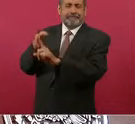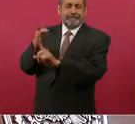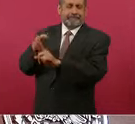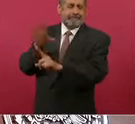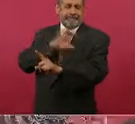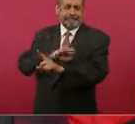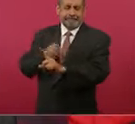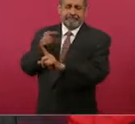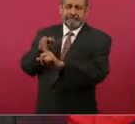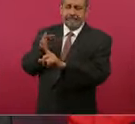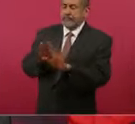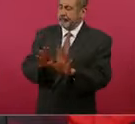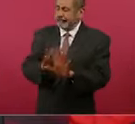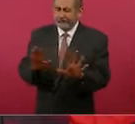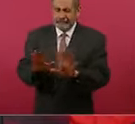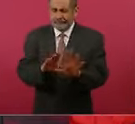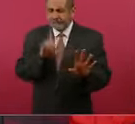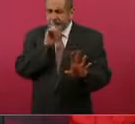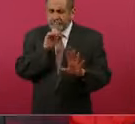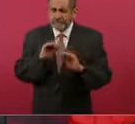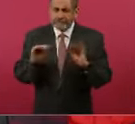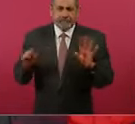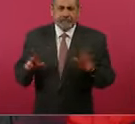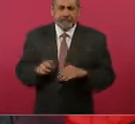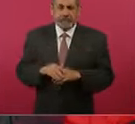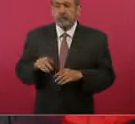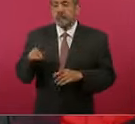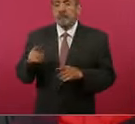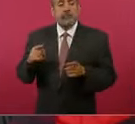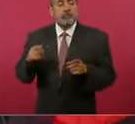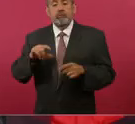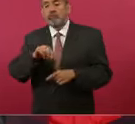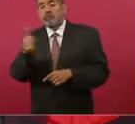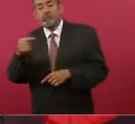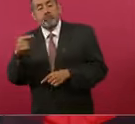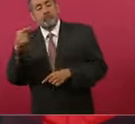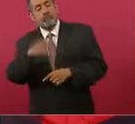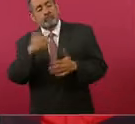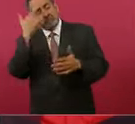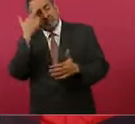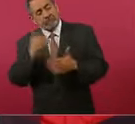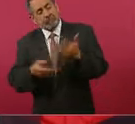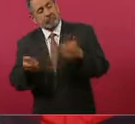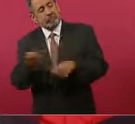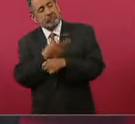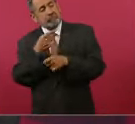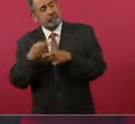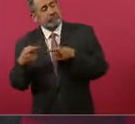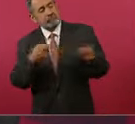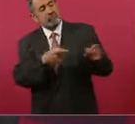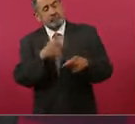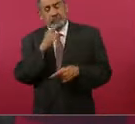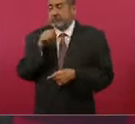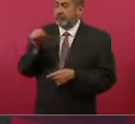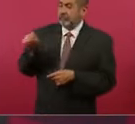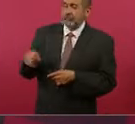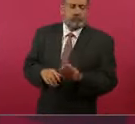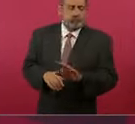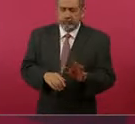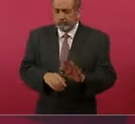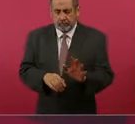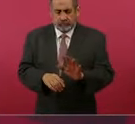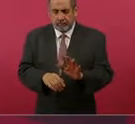favoritos, ni a faltarles el respeto a nadie. Esto es